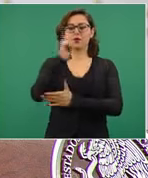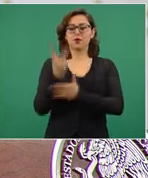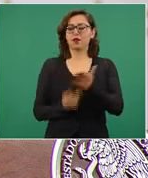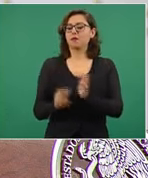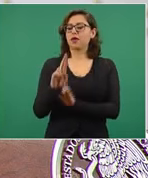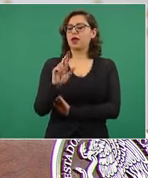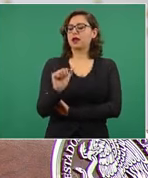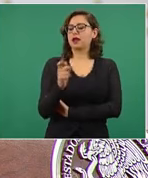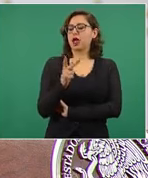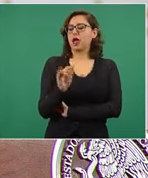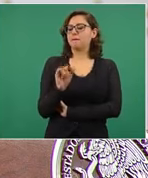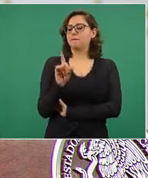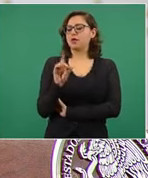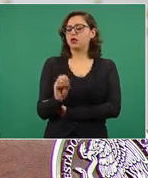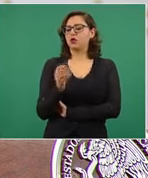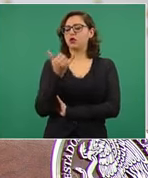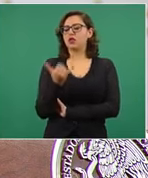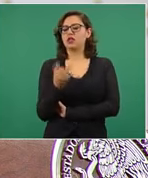que